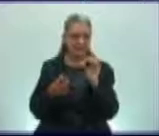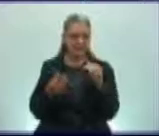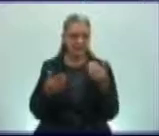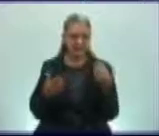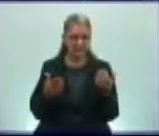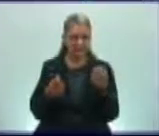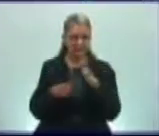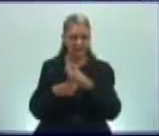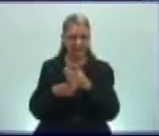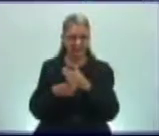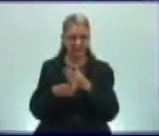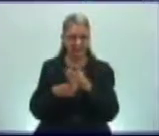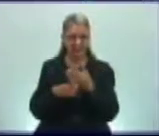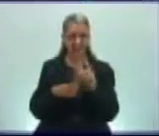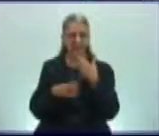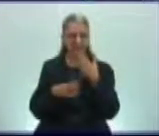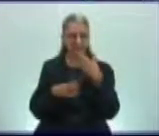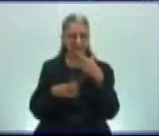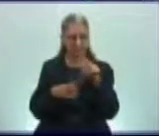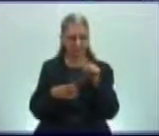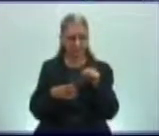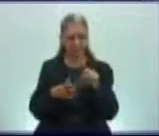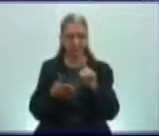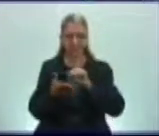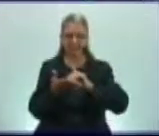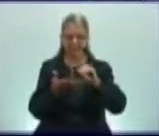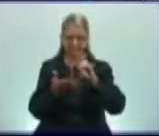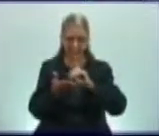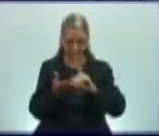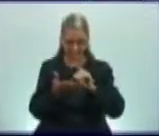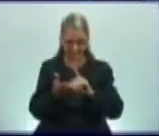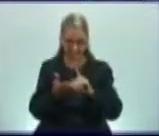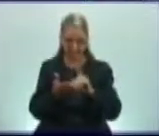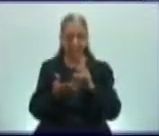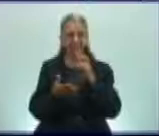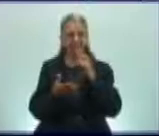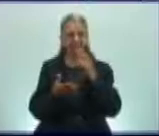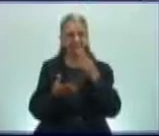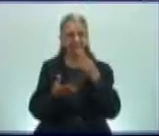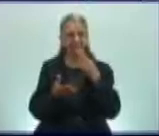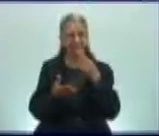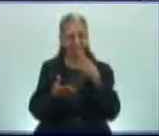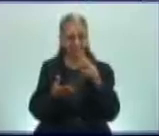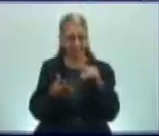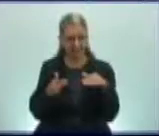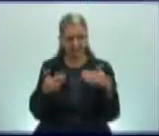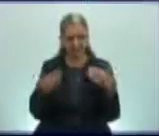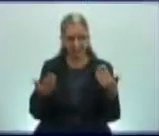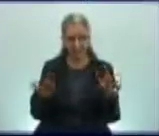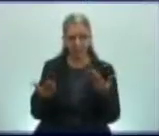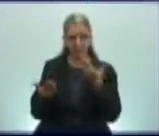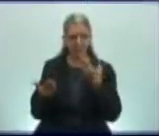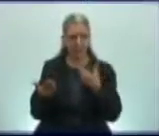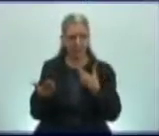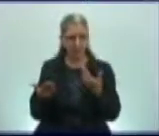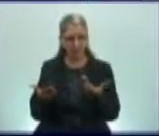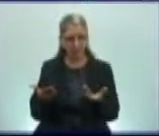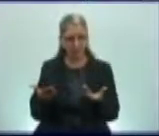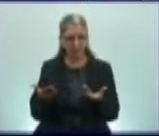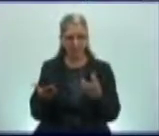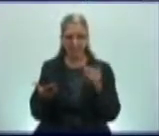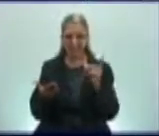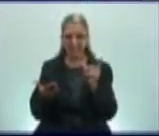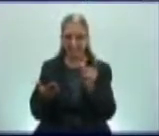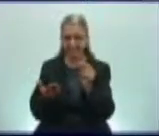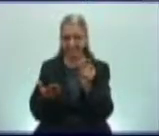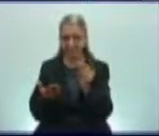el resultado, o sea, los datos. Y en este caso, los datos están expresados en el menor número de